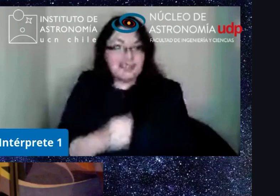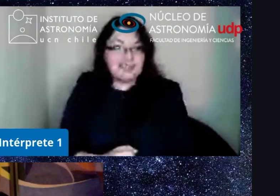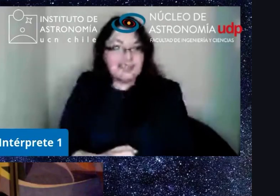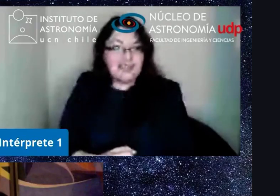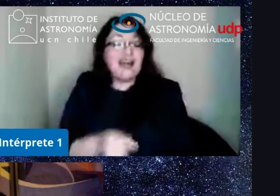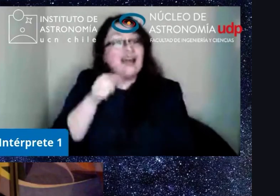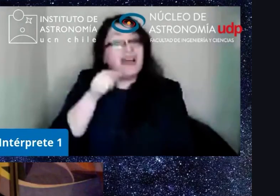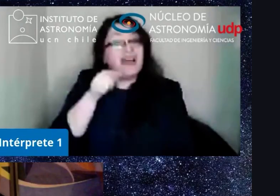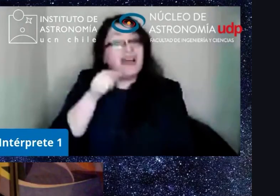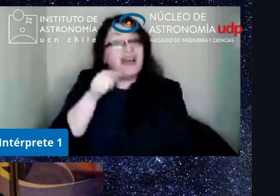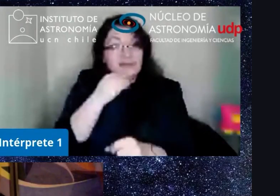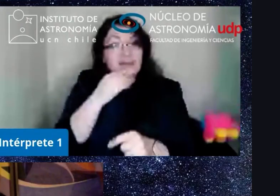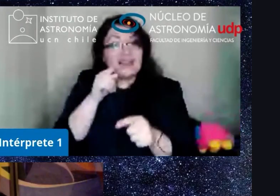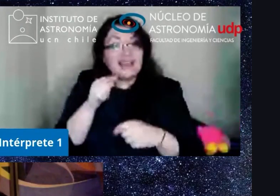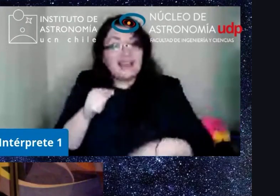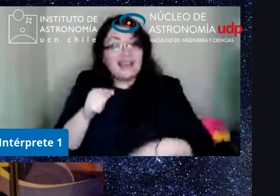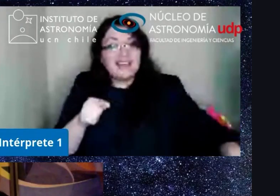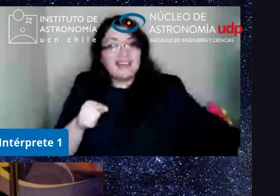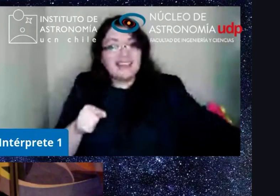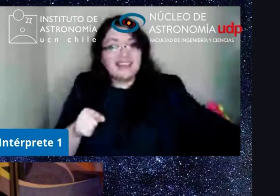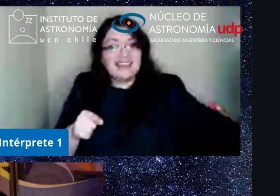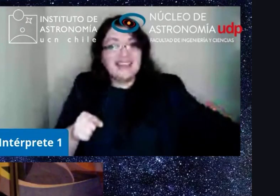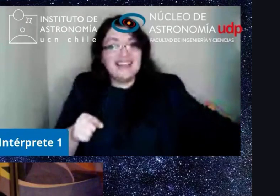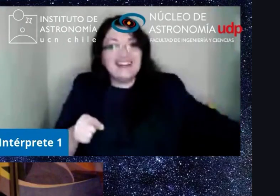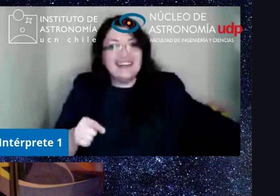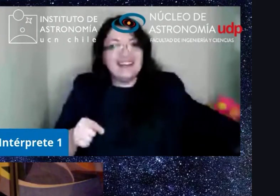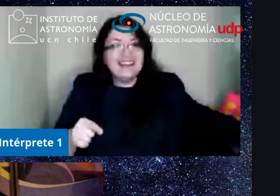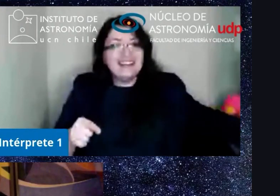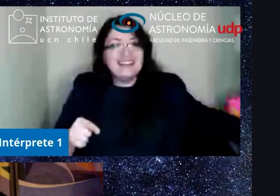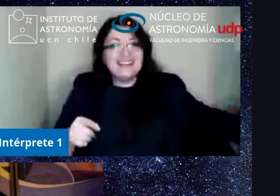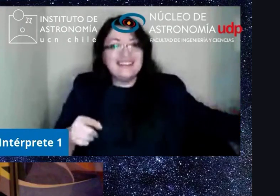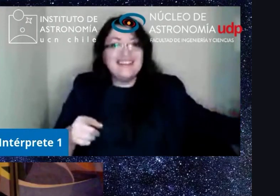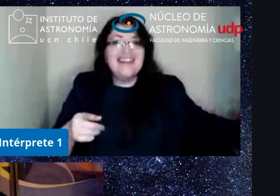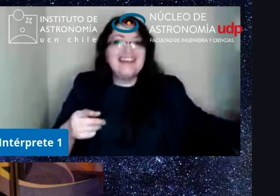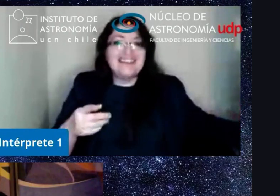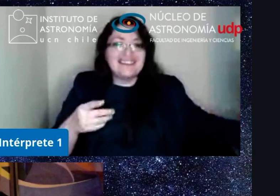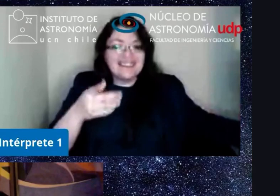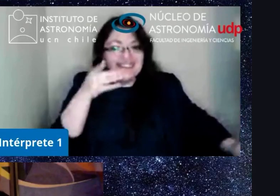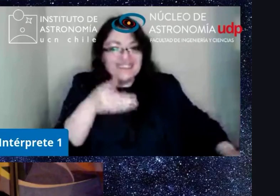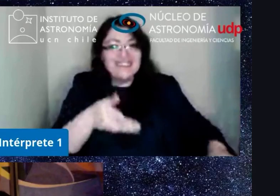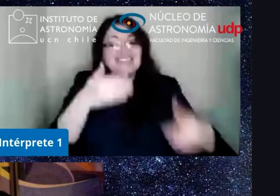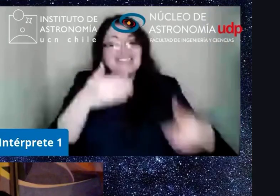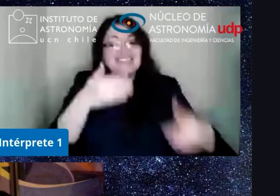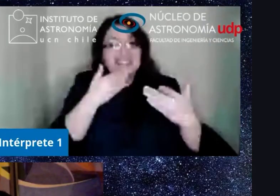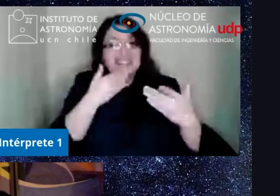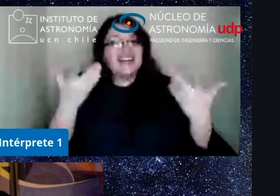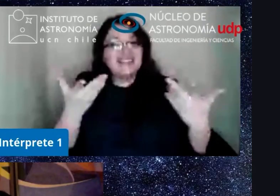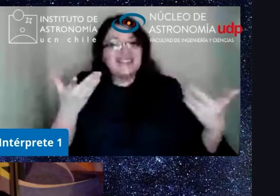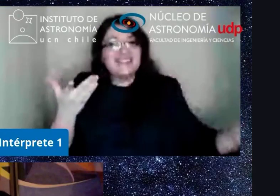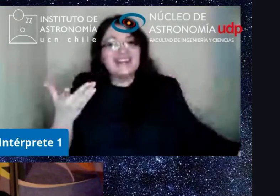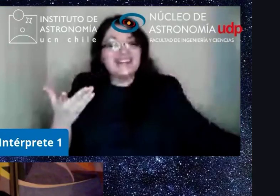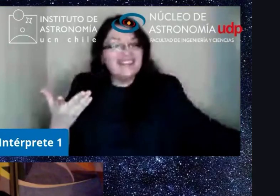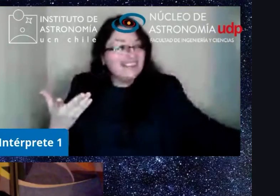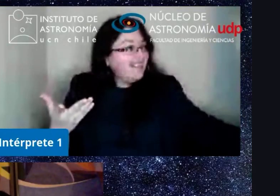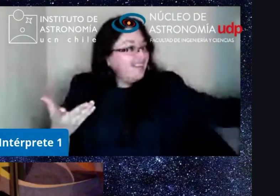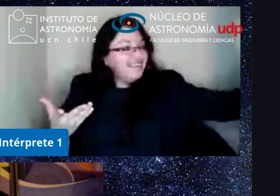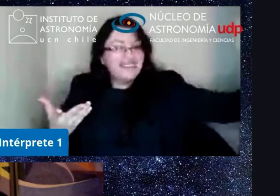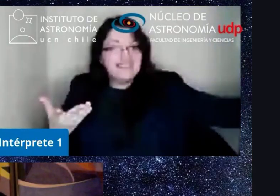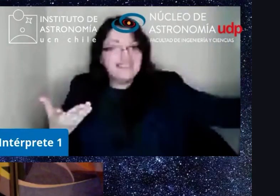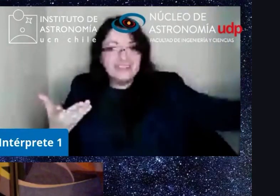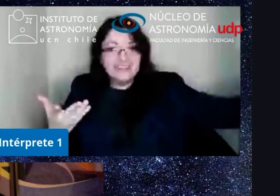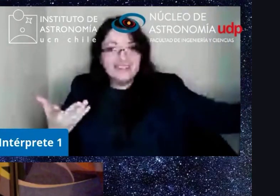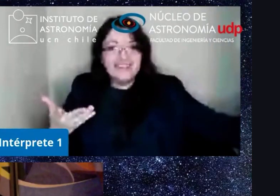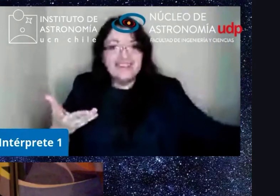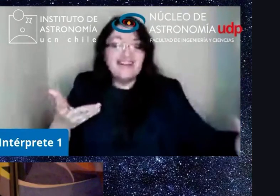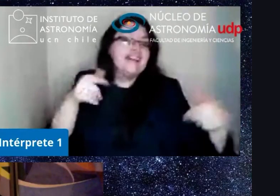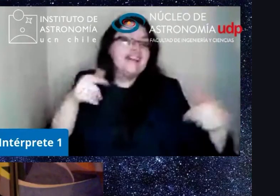formar parte de varios proyectos de inclusión, entrenar a estudiantes y dictar charlas y talleres en varias regiones de Chile e incluso